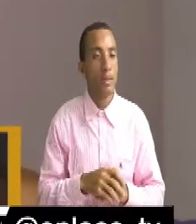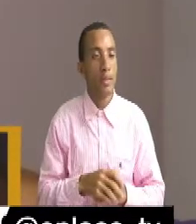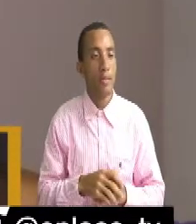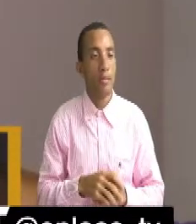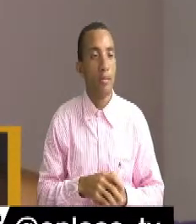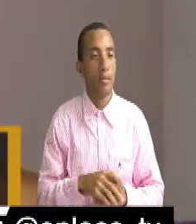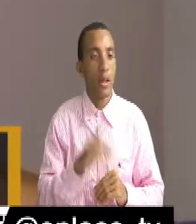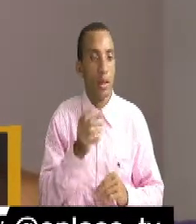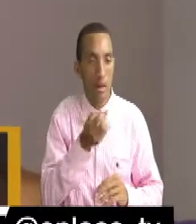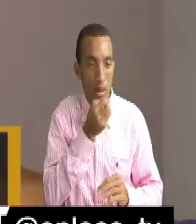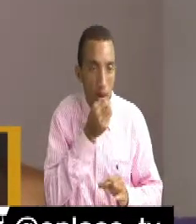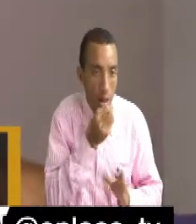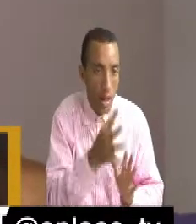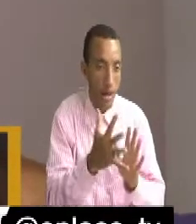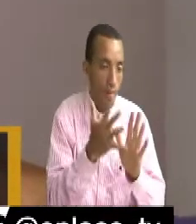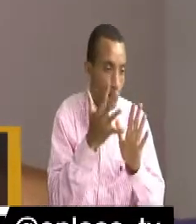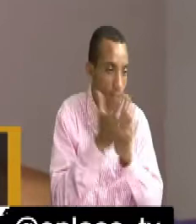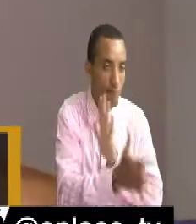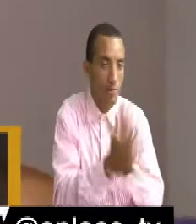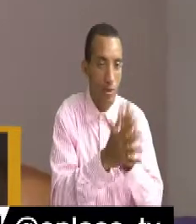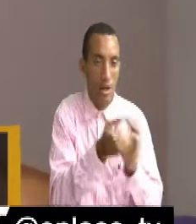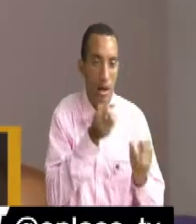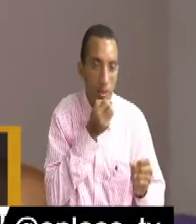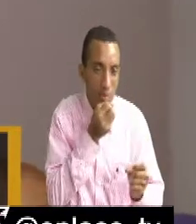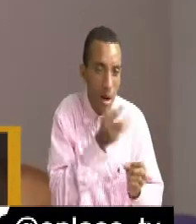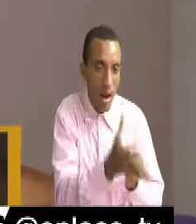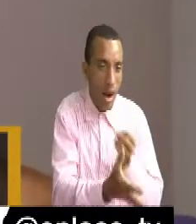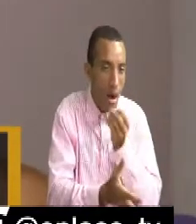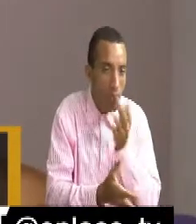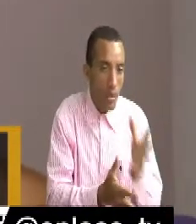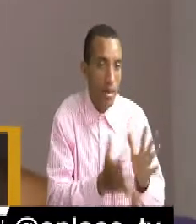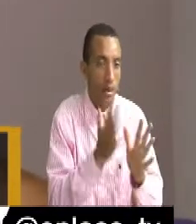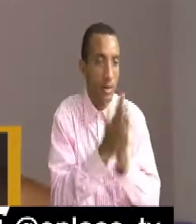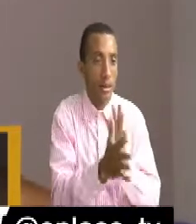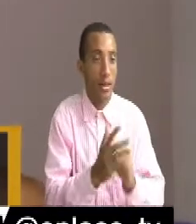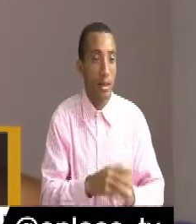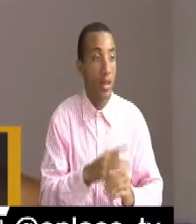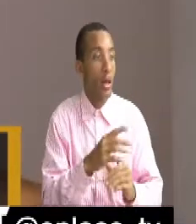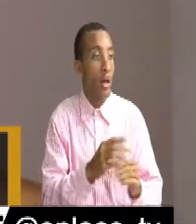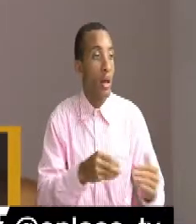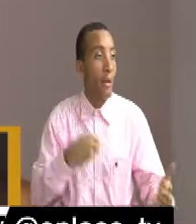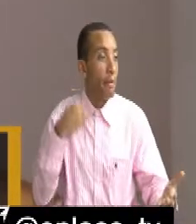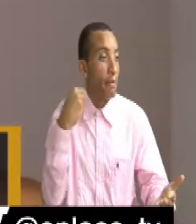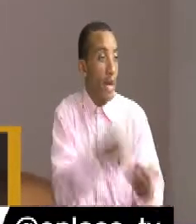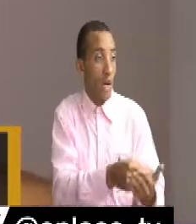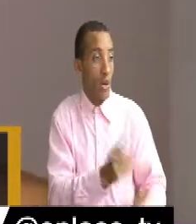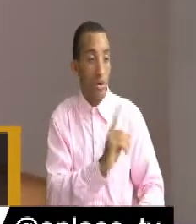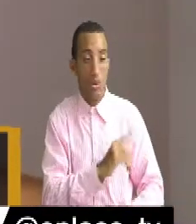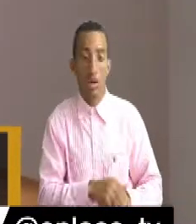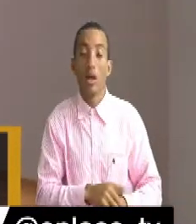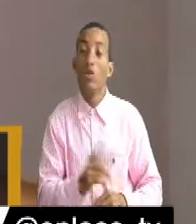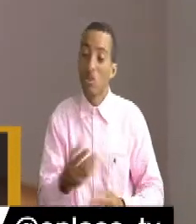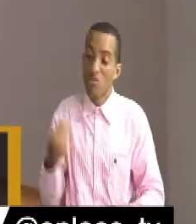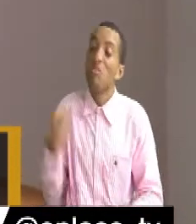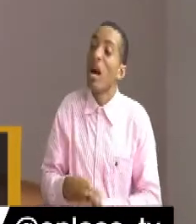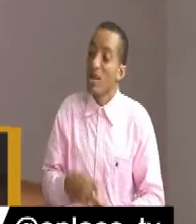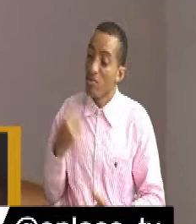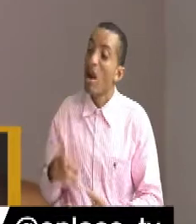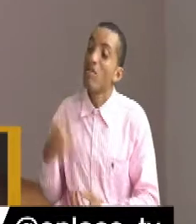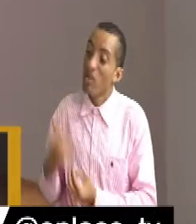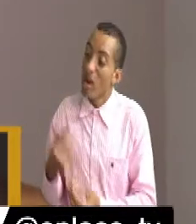las denuncias que hemos venido haciendo y debido a abstenernos a pagarle la vacuna a este grupo de